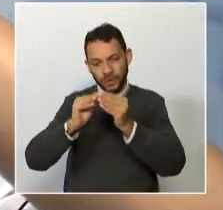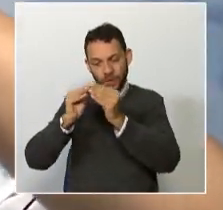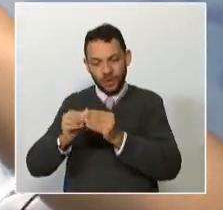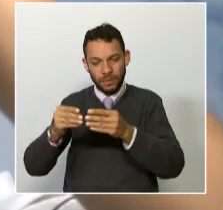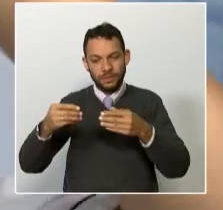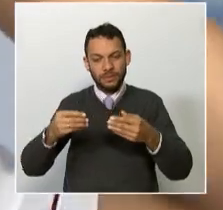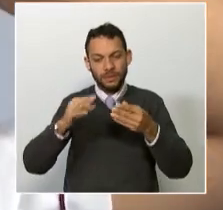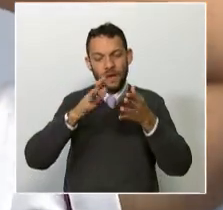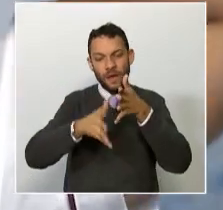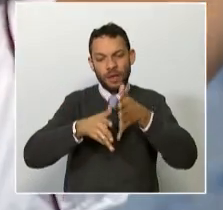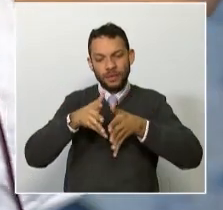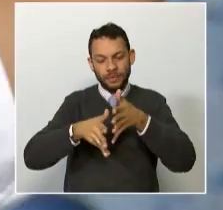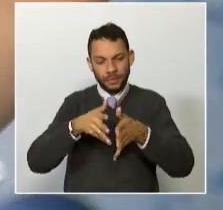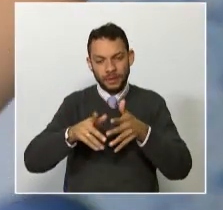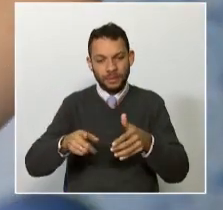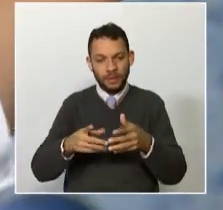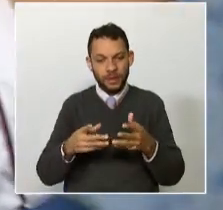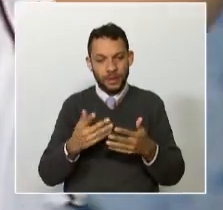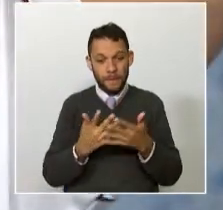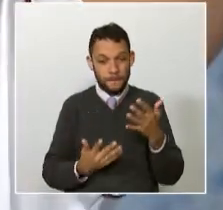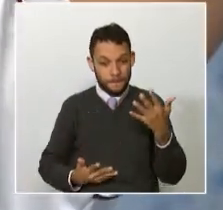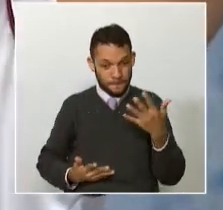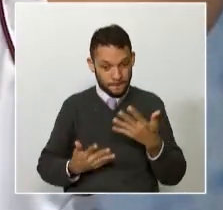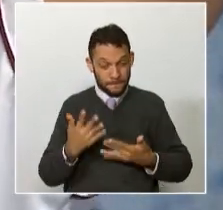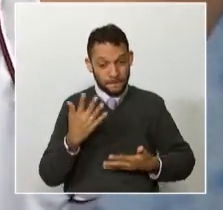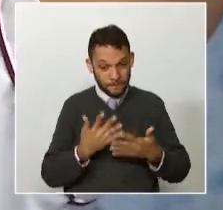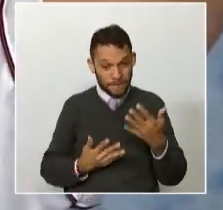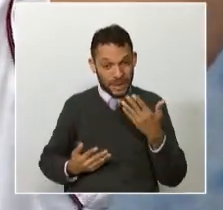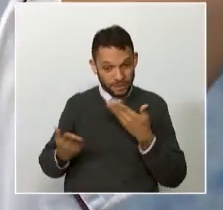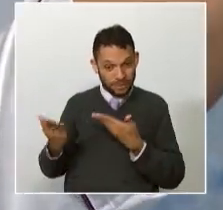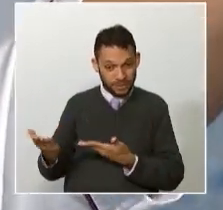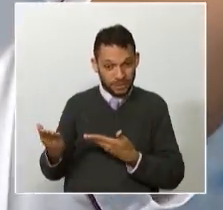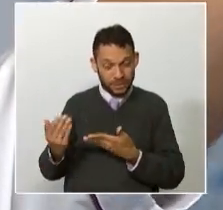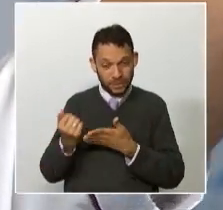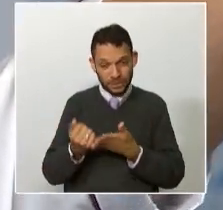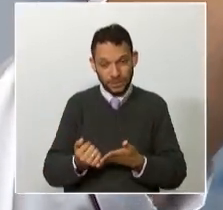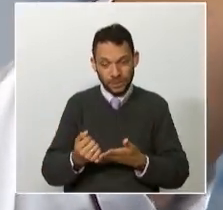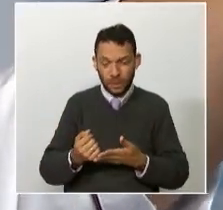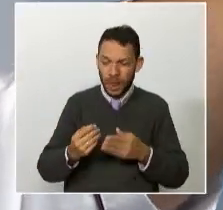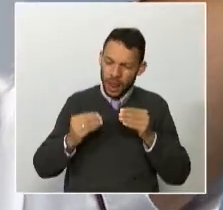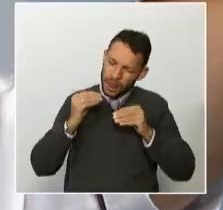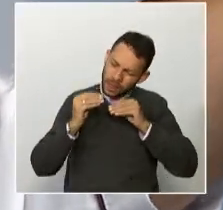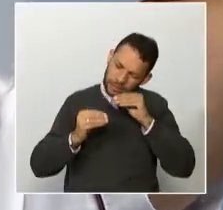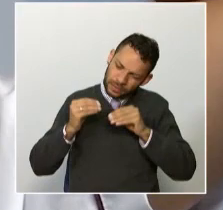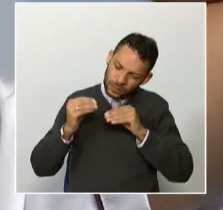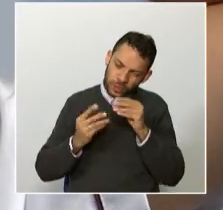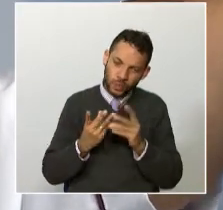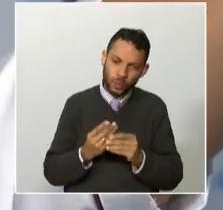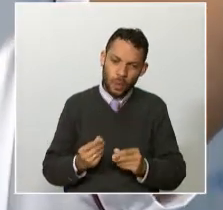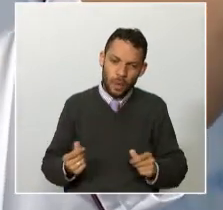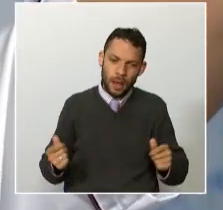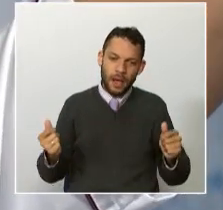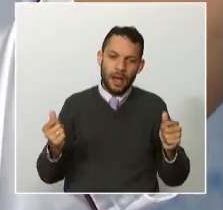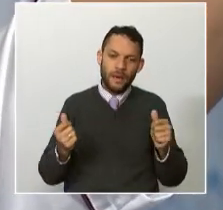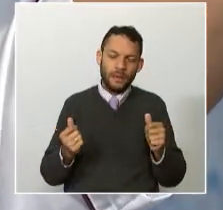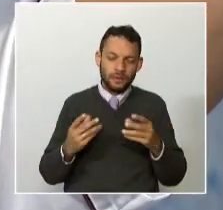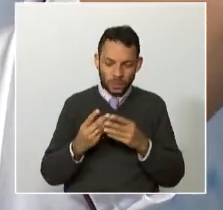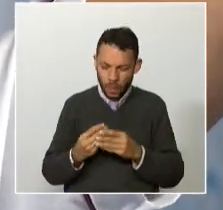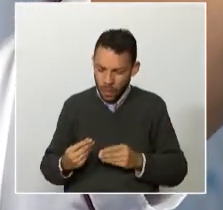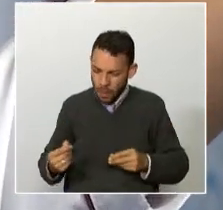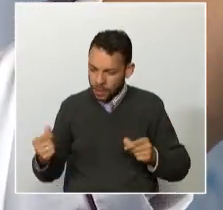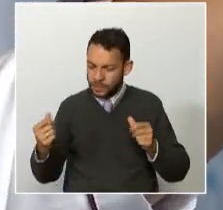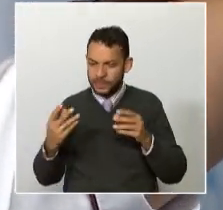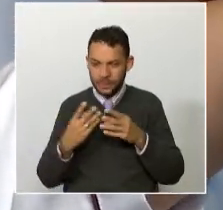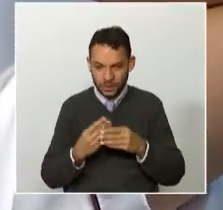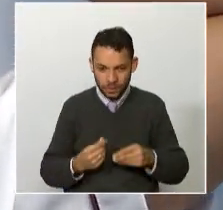forma los deditos, cogemos la parte occipital, hacemos un masaje lento pero profundo, igual